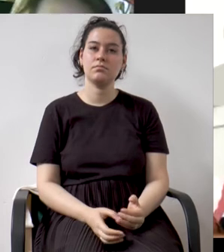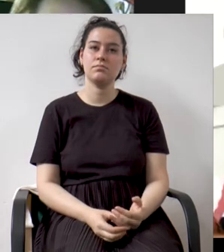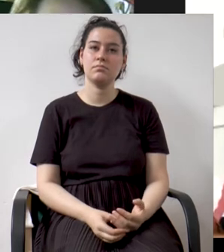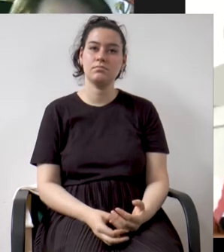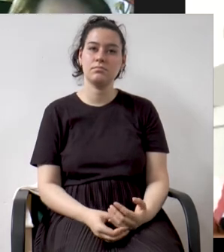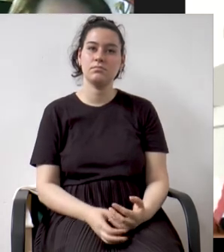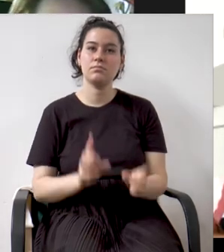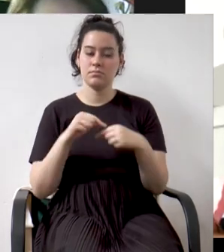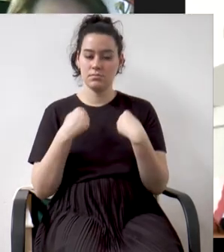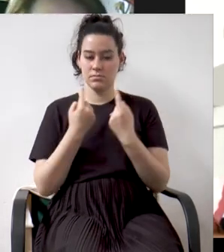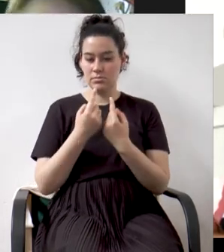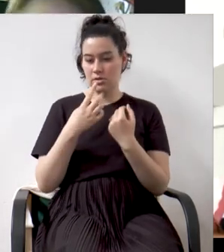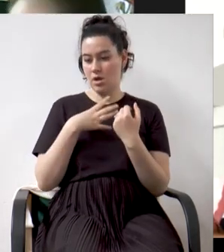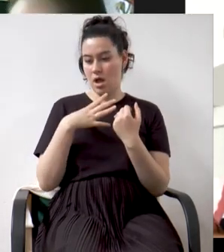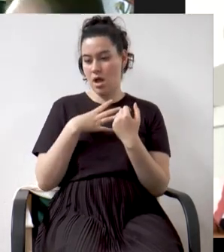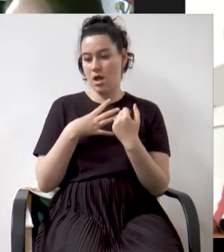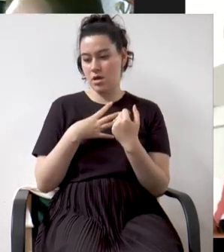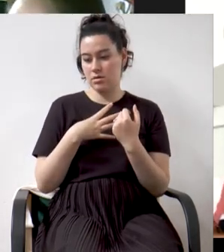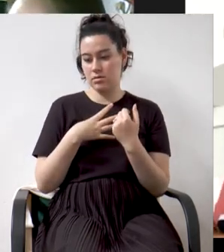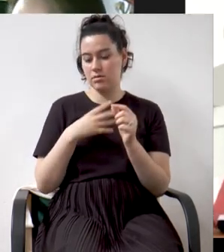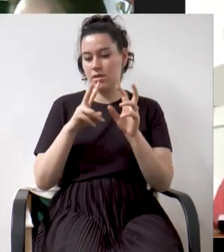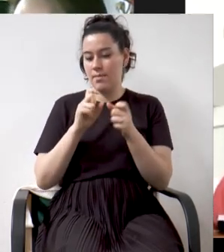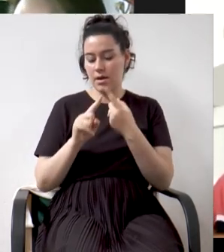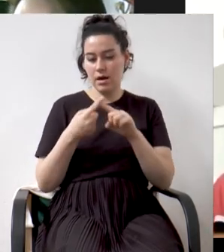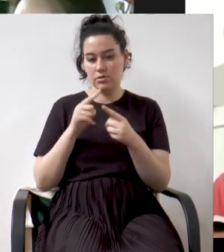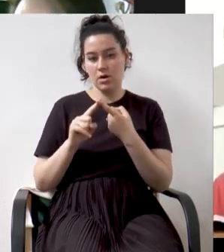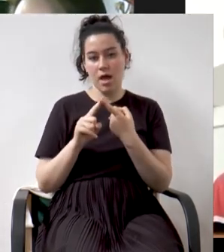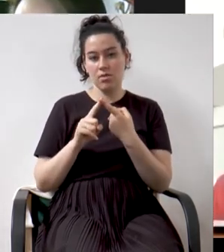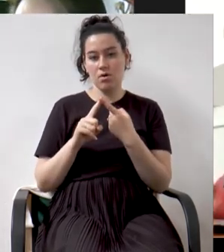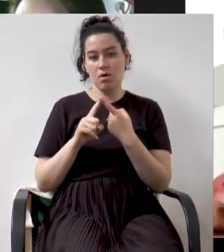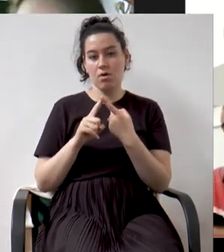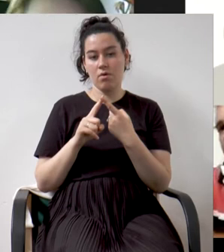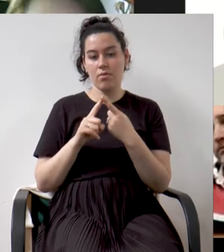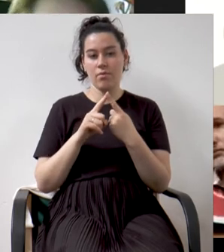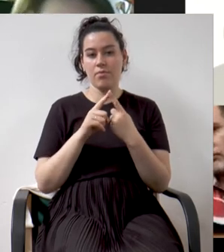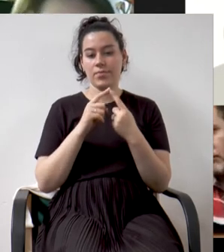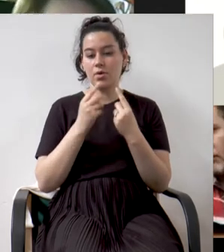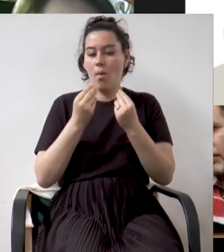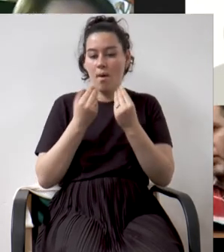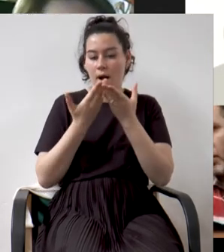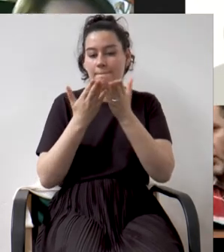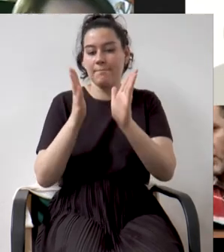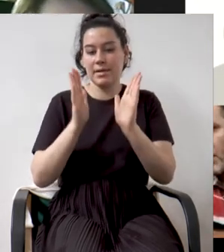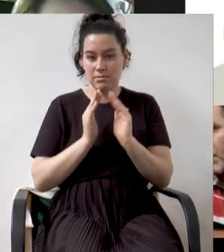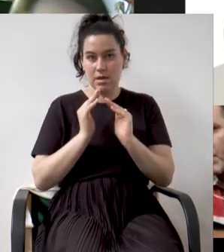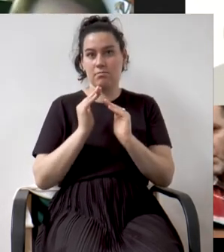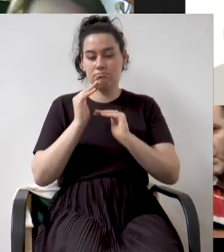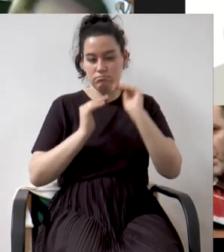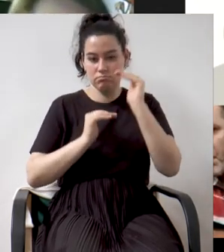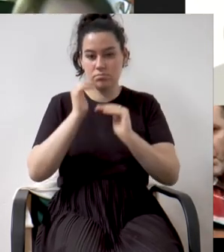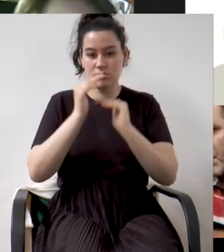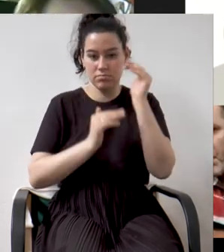es una especie de gran batiburrillo que tiene que ver con las épocas geológicas de construcción, por lo cual una sede tiene